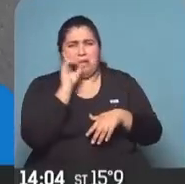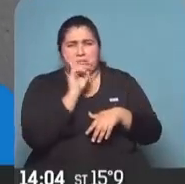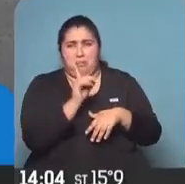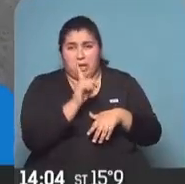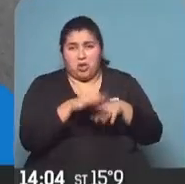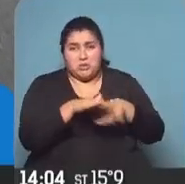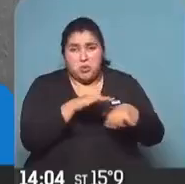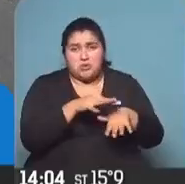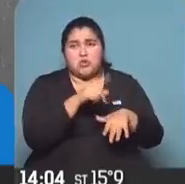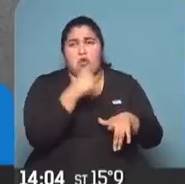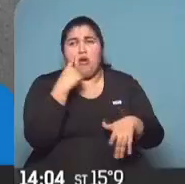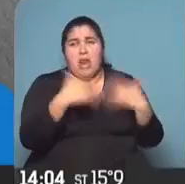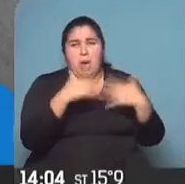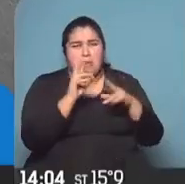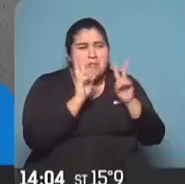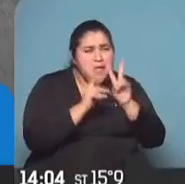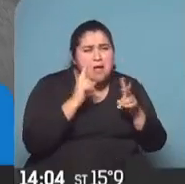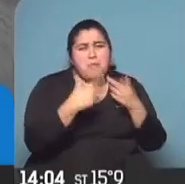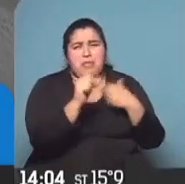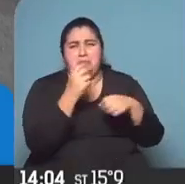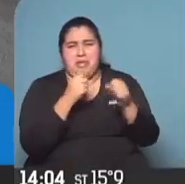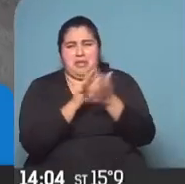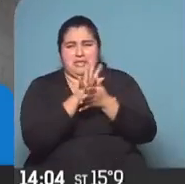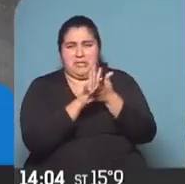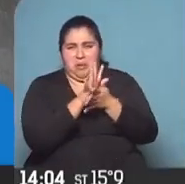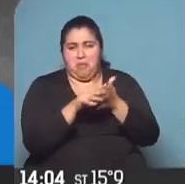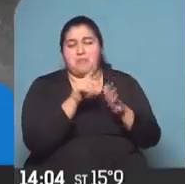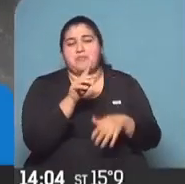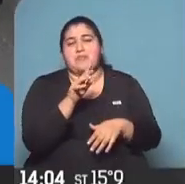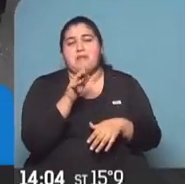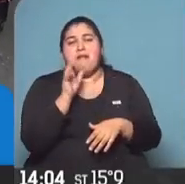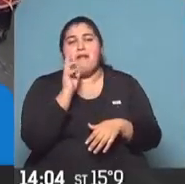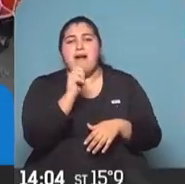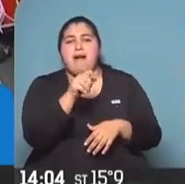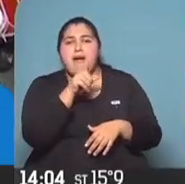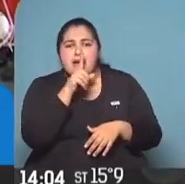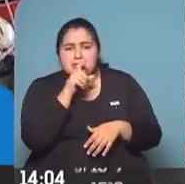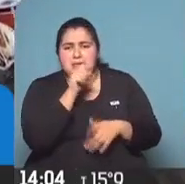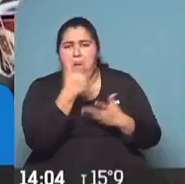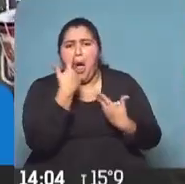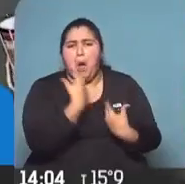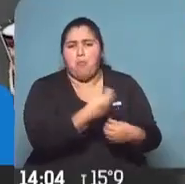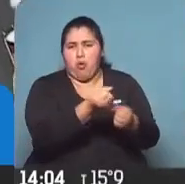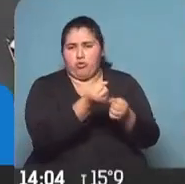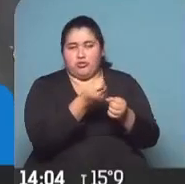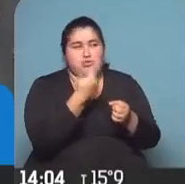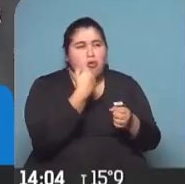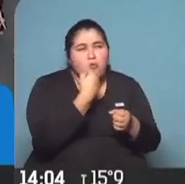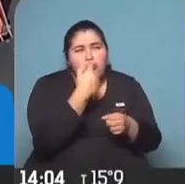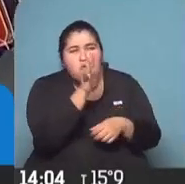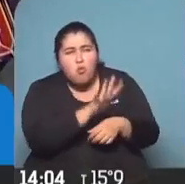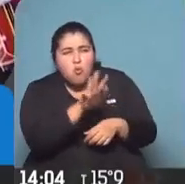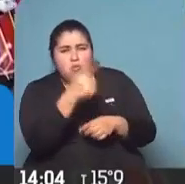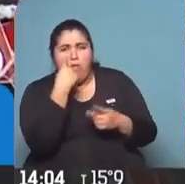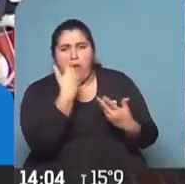dio rápida definición flat grupo de apoyo táctico detención de sospechosos de